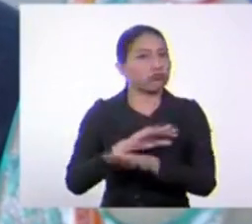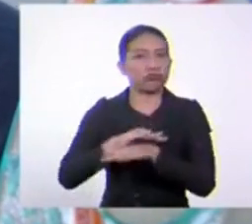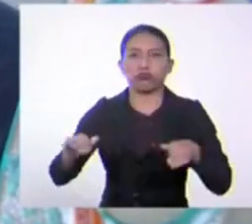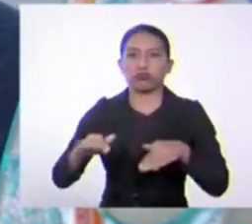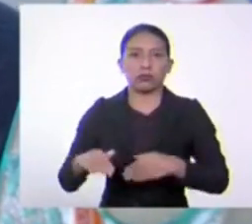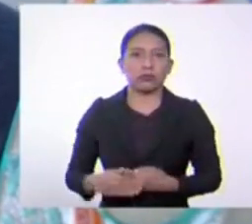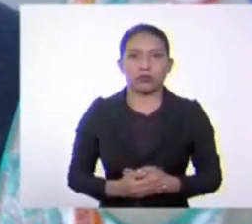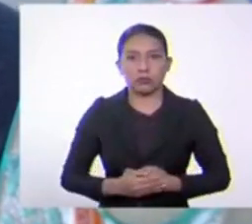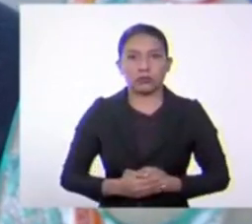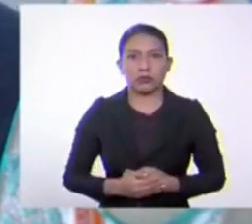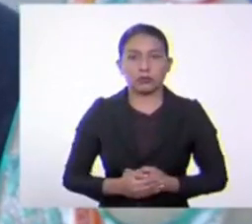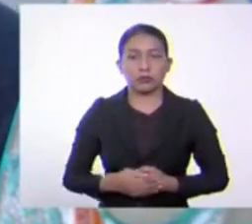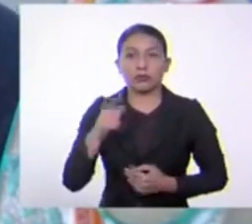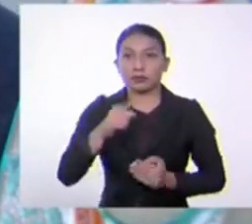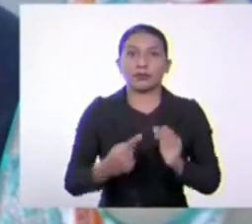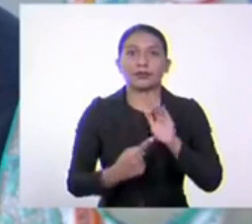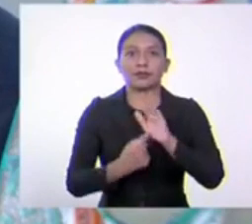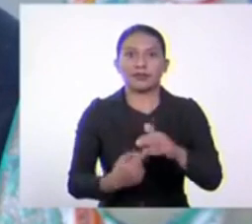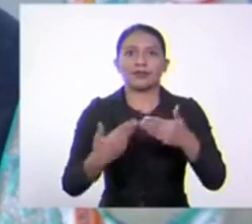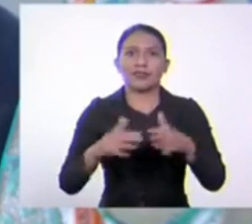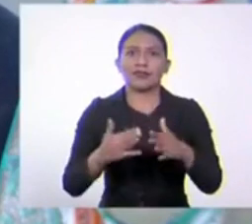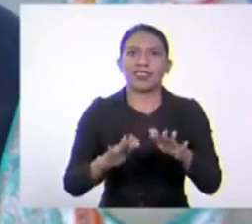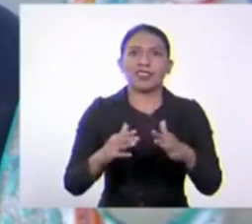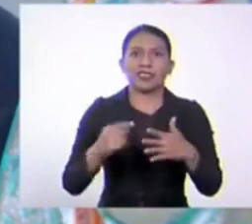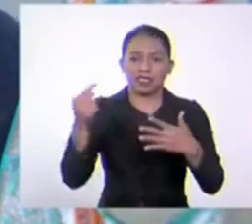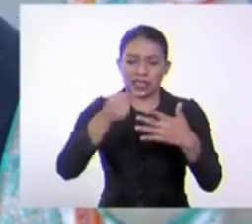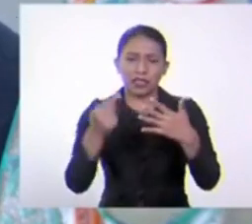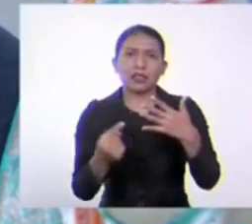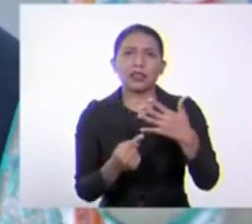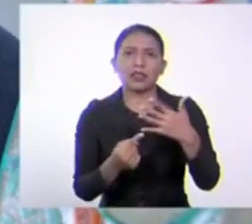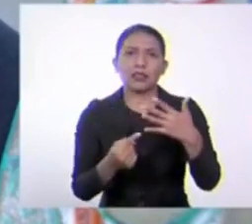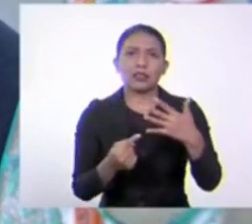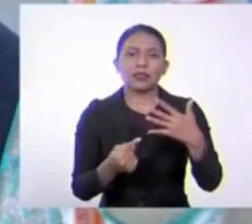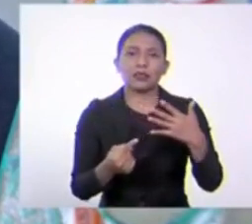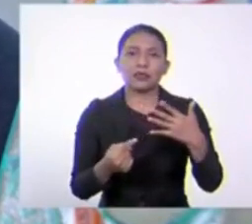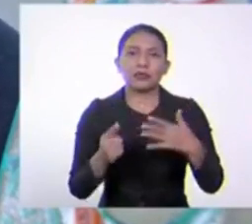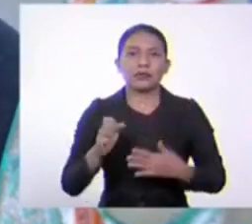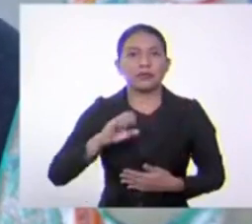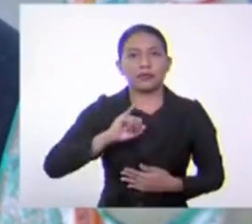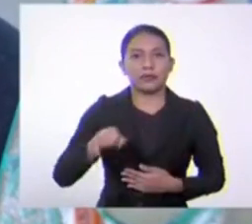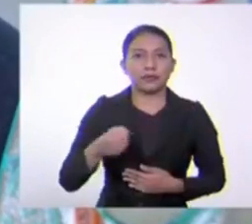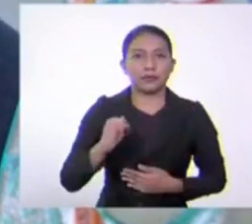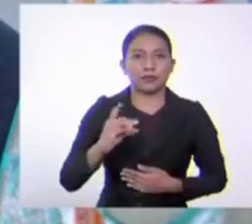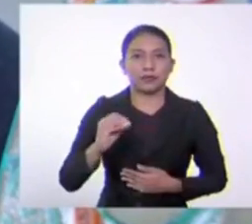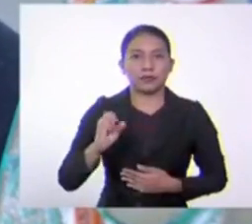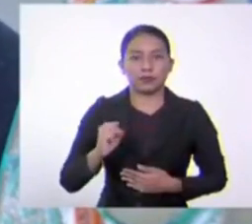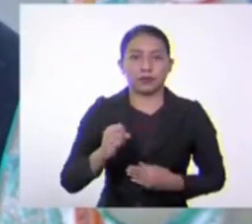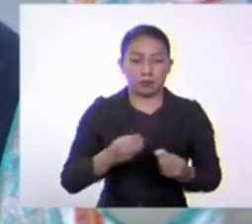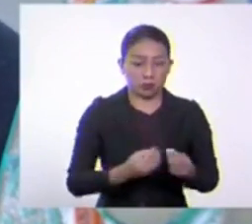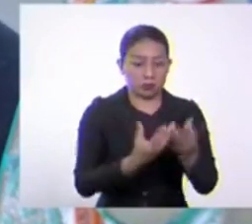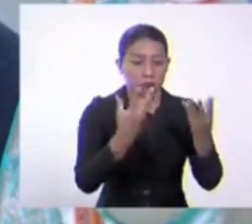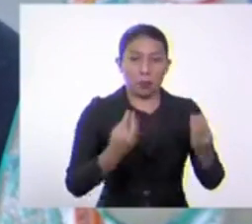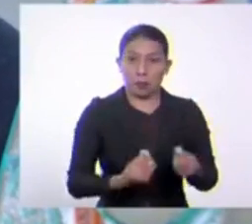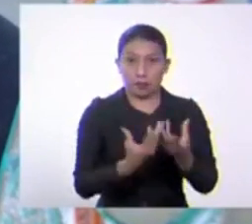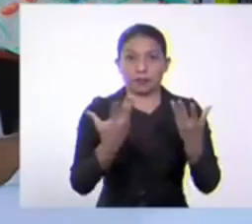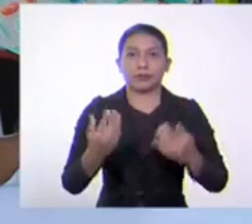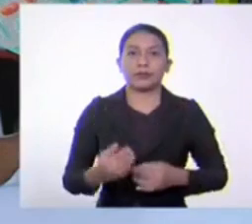aparecen los diferentes tipos de tejidos fundamentales en los vegetales o en las